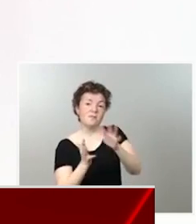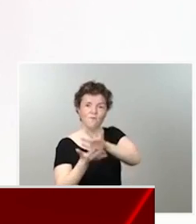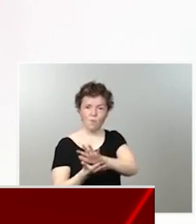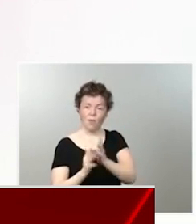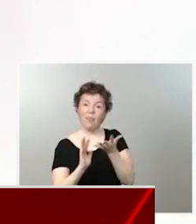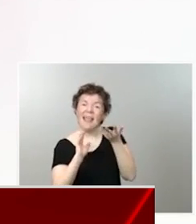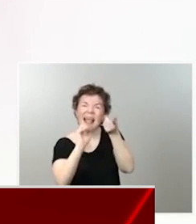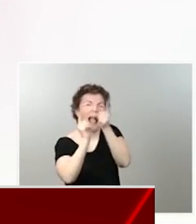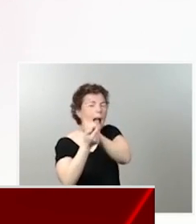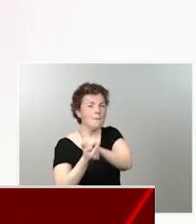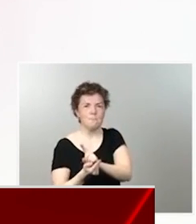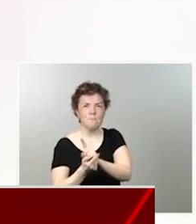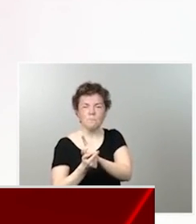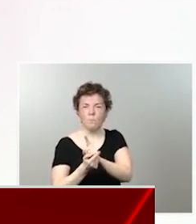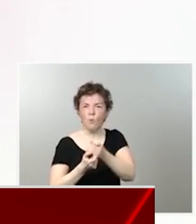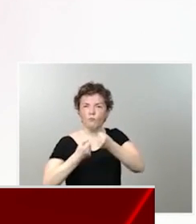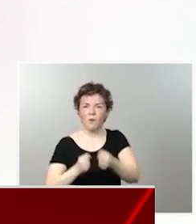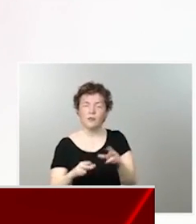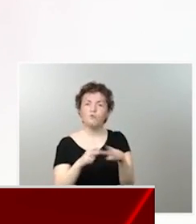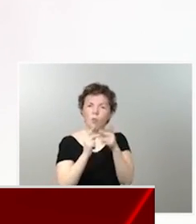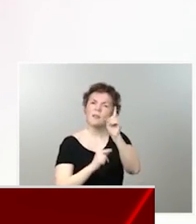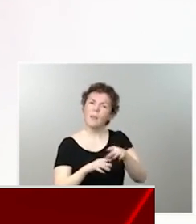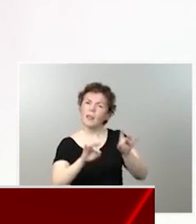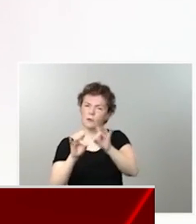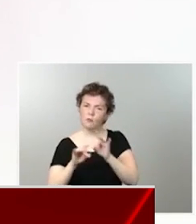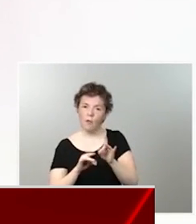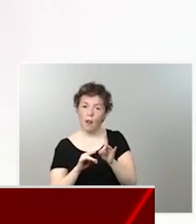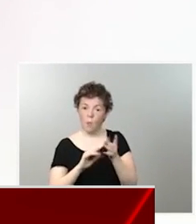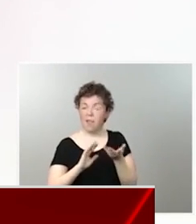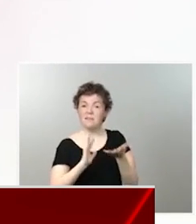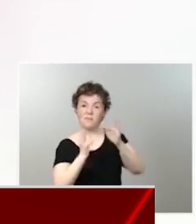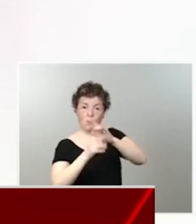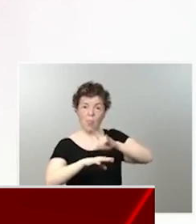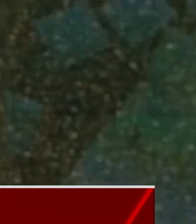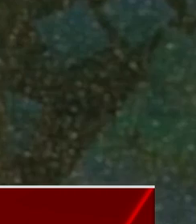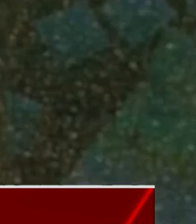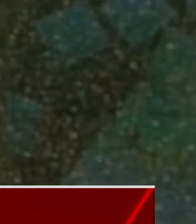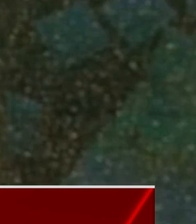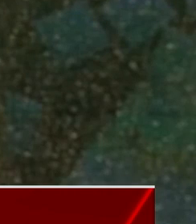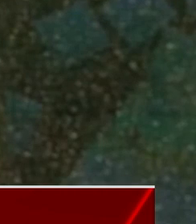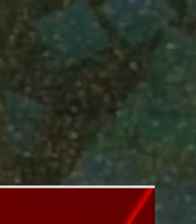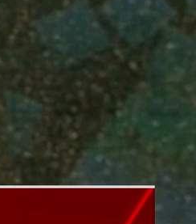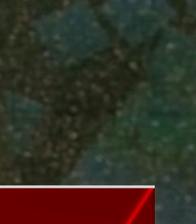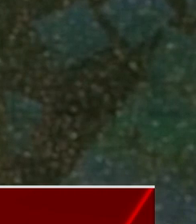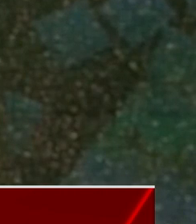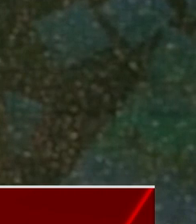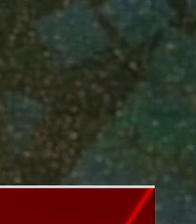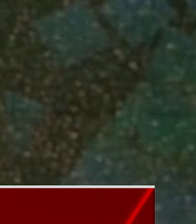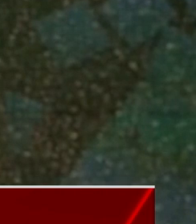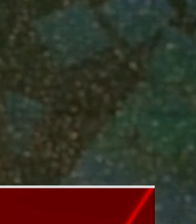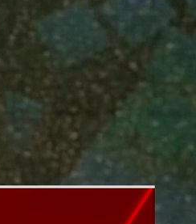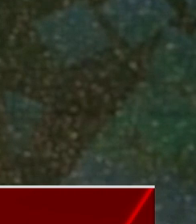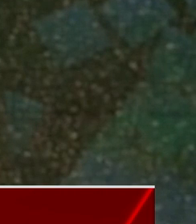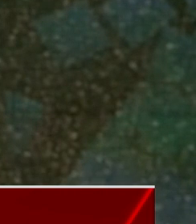por lo menos, tendrían que sacar ustedes el equivalente a lo que gasten en un año. Es decir, lo